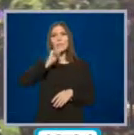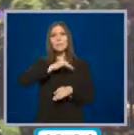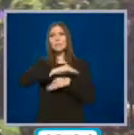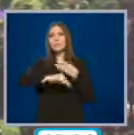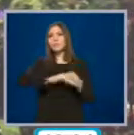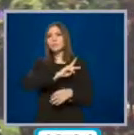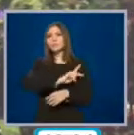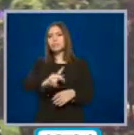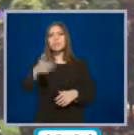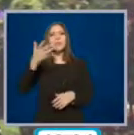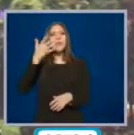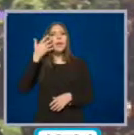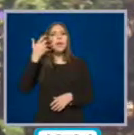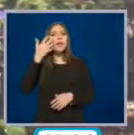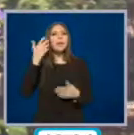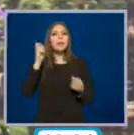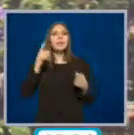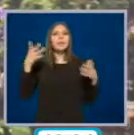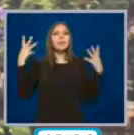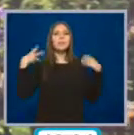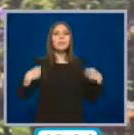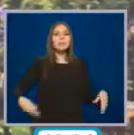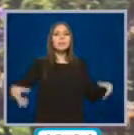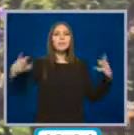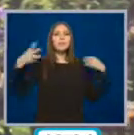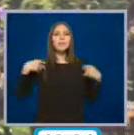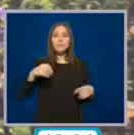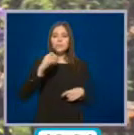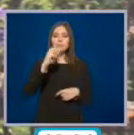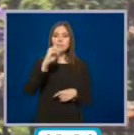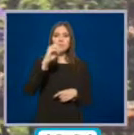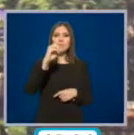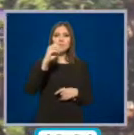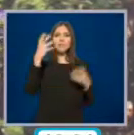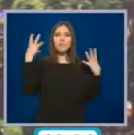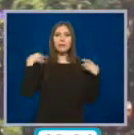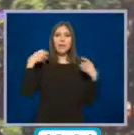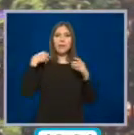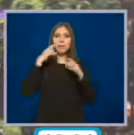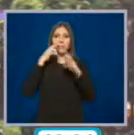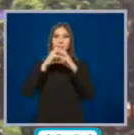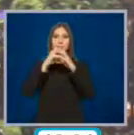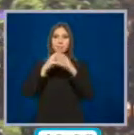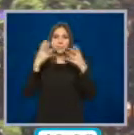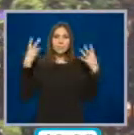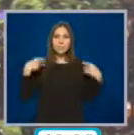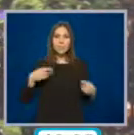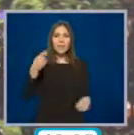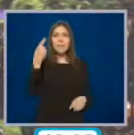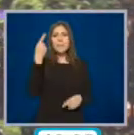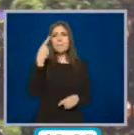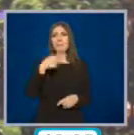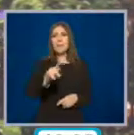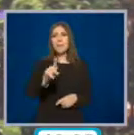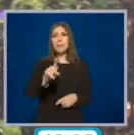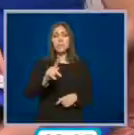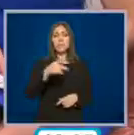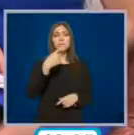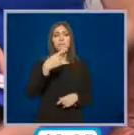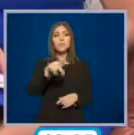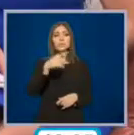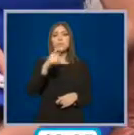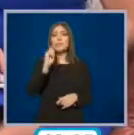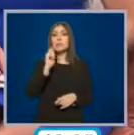hacen. Hablamos del expulsar las bolas de pelo, pero que realmente no es una conducta que debiera